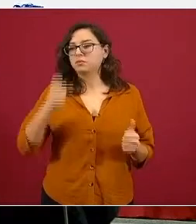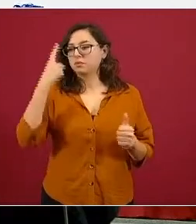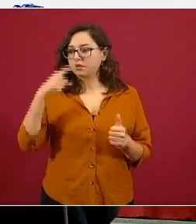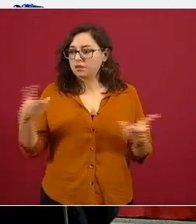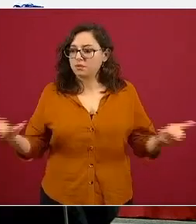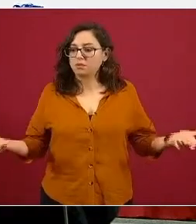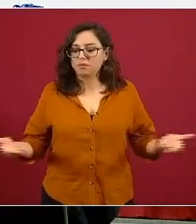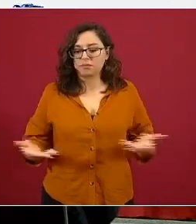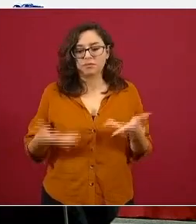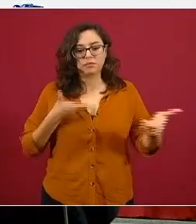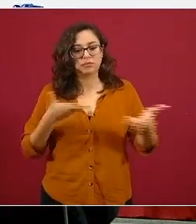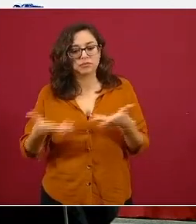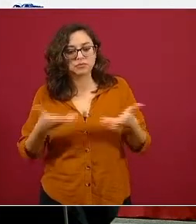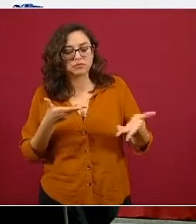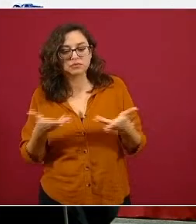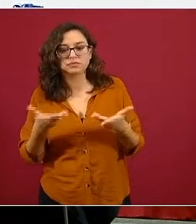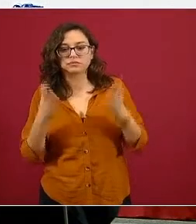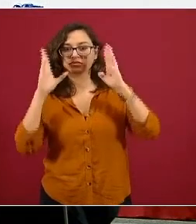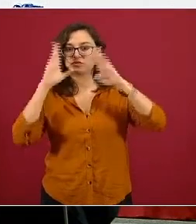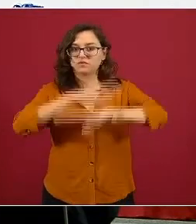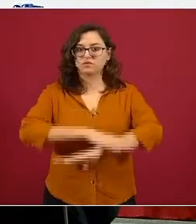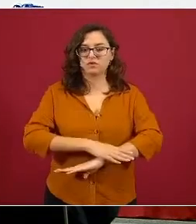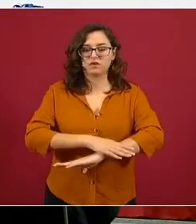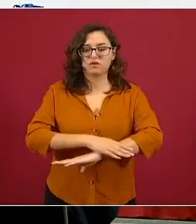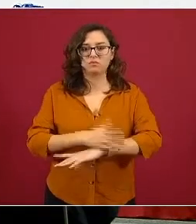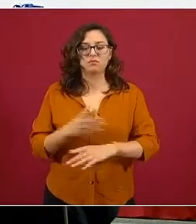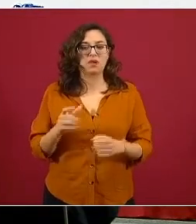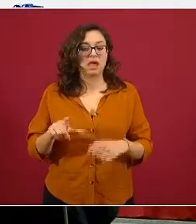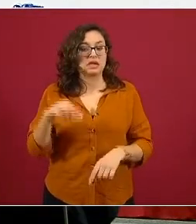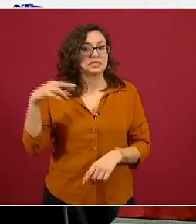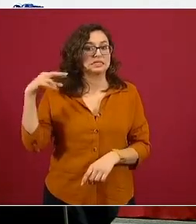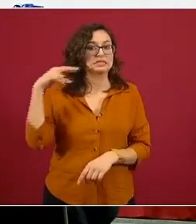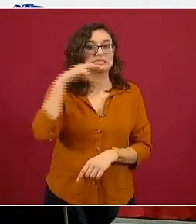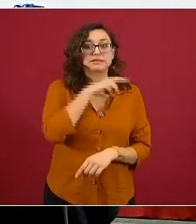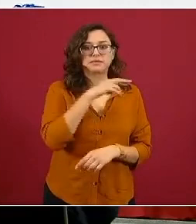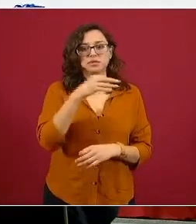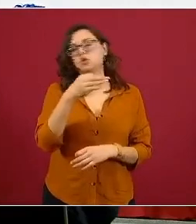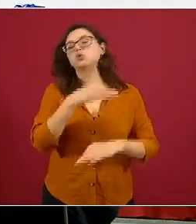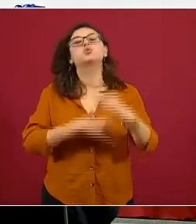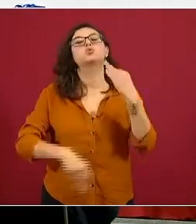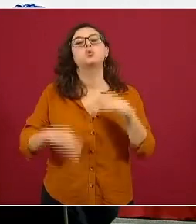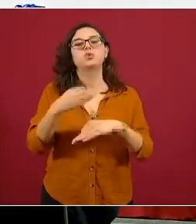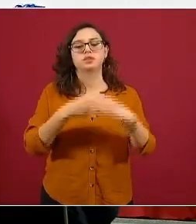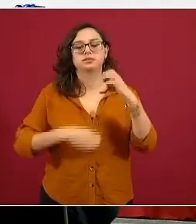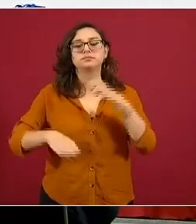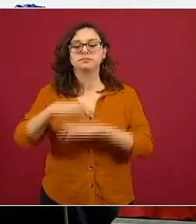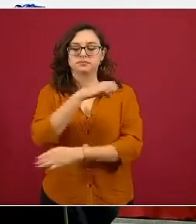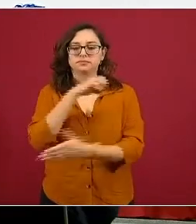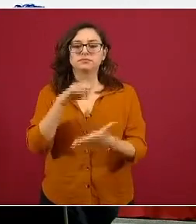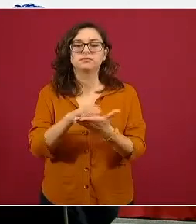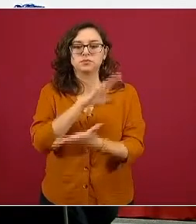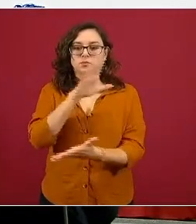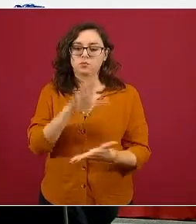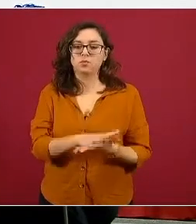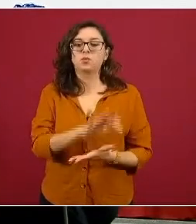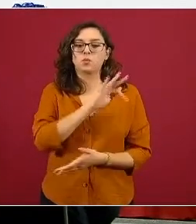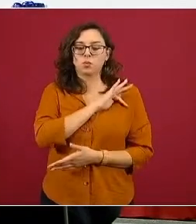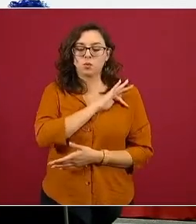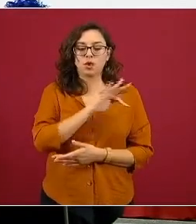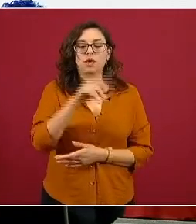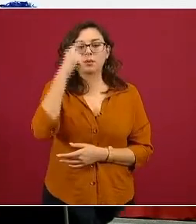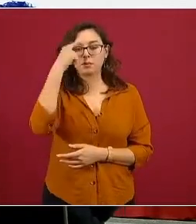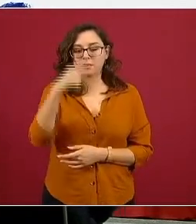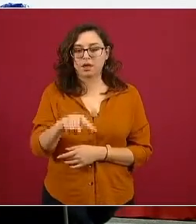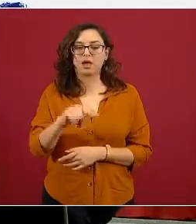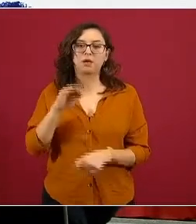Concilia Express, al cual pueden registrarse todas las empresas que se registran en el Buen Fin para